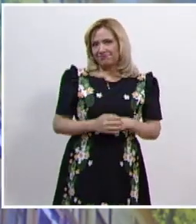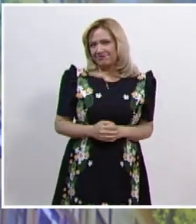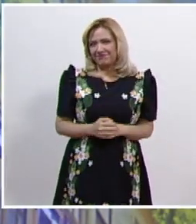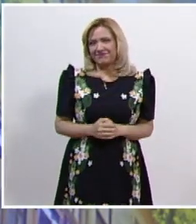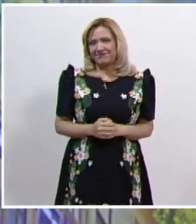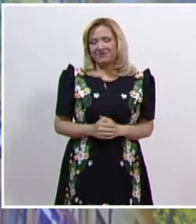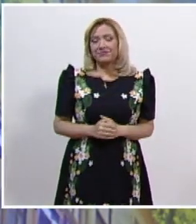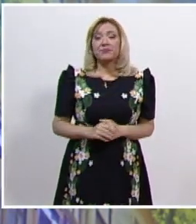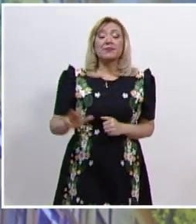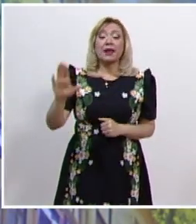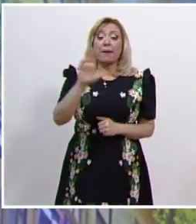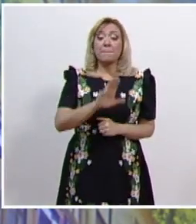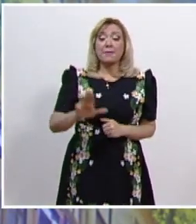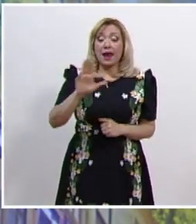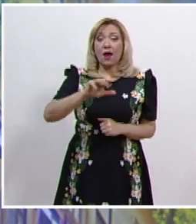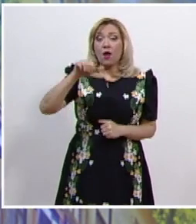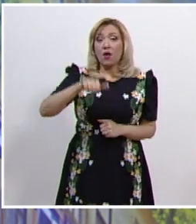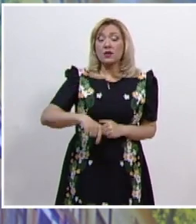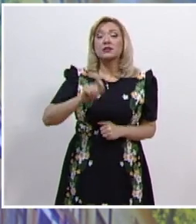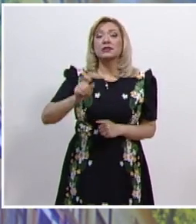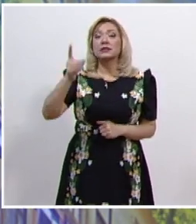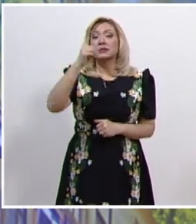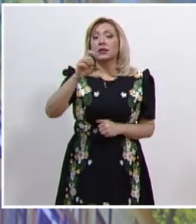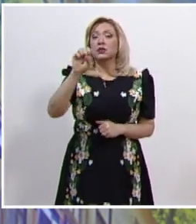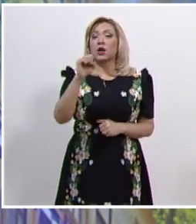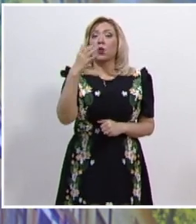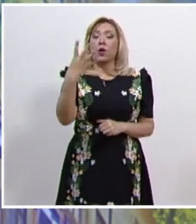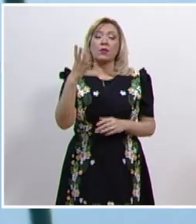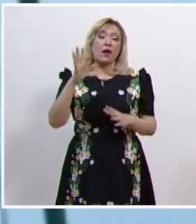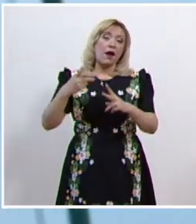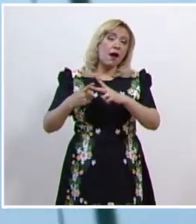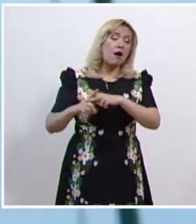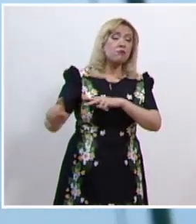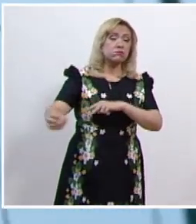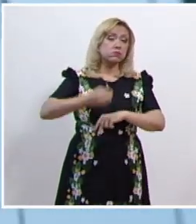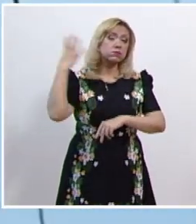Este miércoles inicia el 164 periodo de la Corte Interamericana de